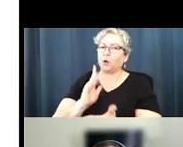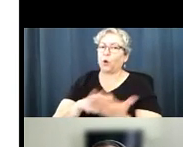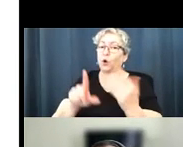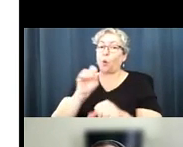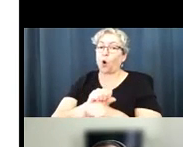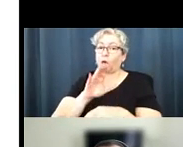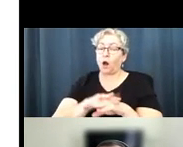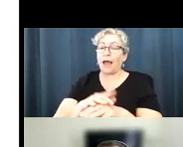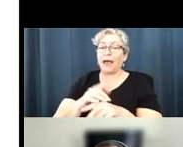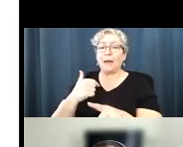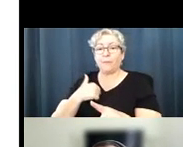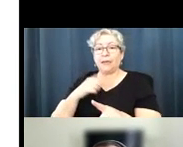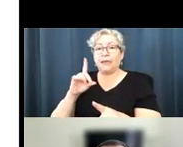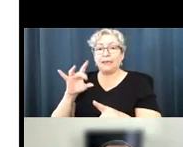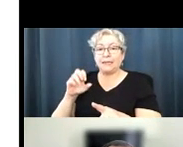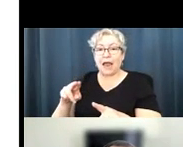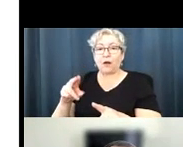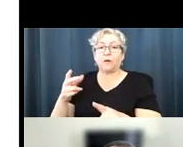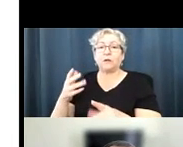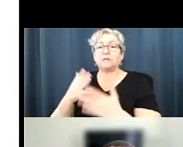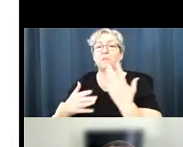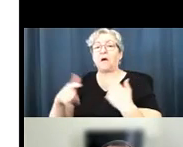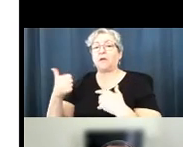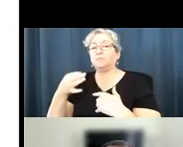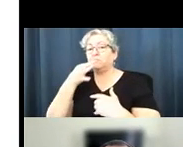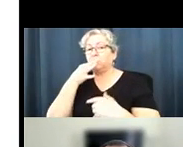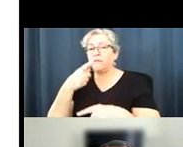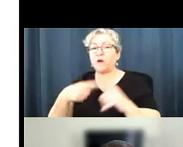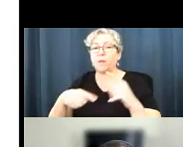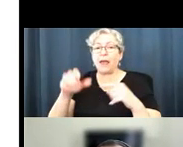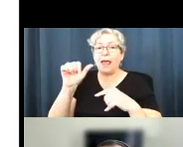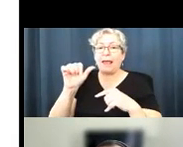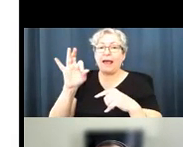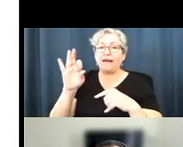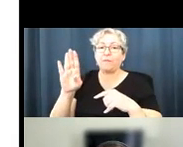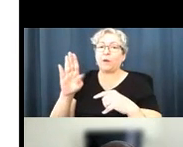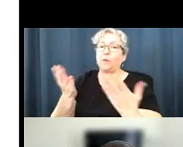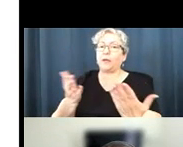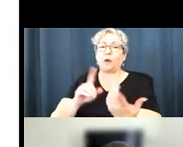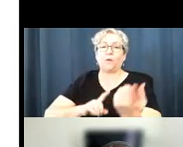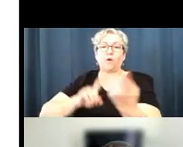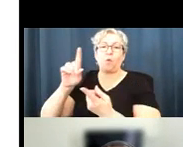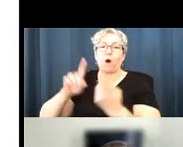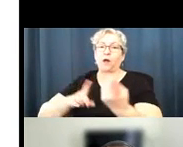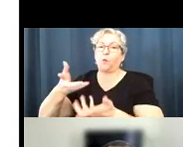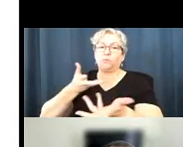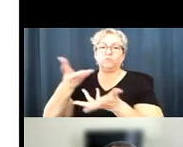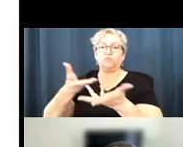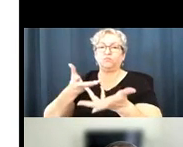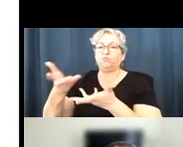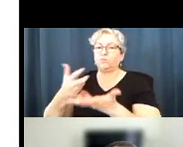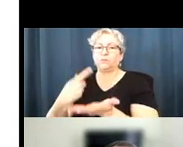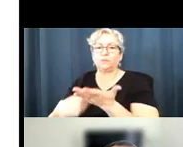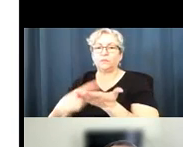solamente preguntas y respuestas. No vamos a tener ningún tipo de agenda, vamos a tener expertos simplemente para poder hablar uno a